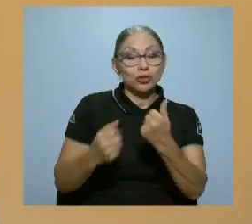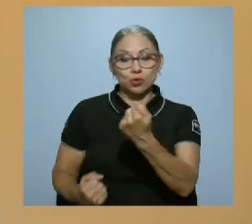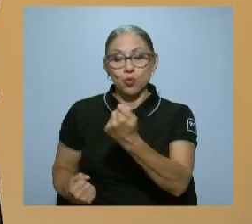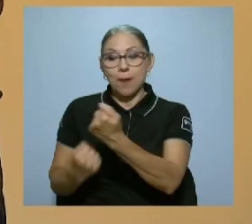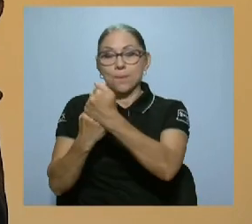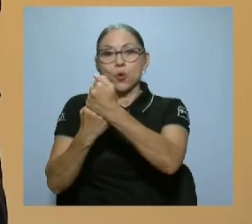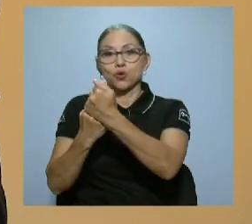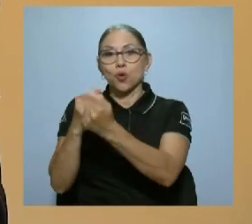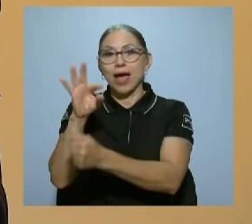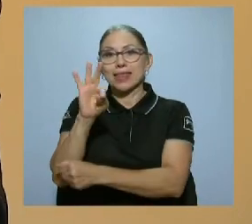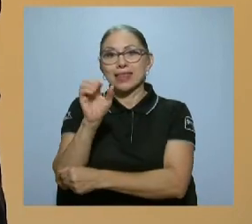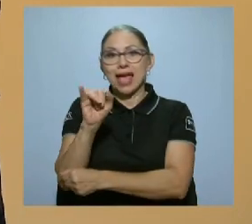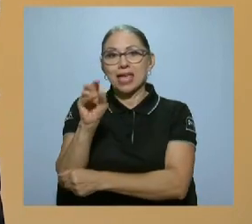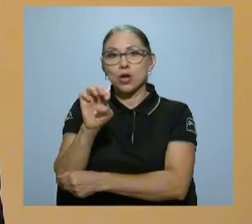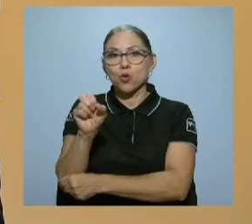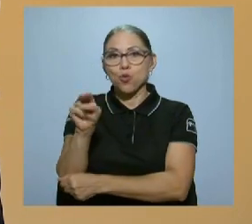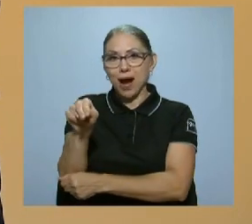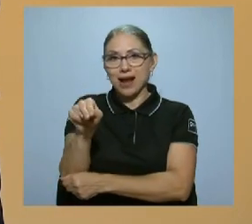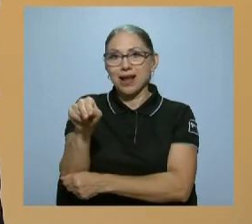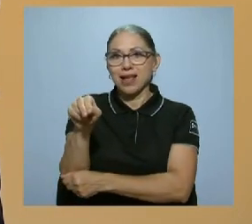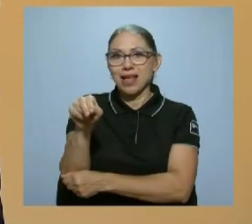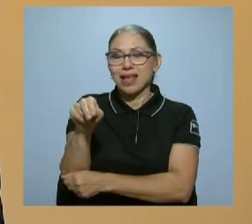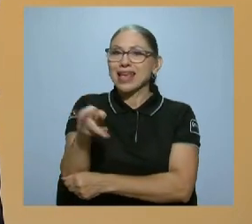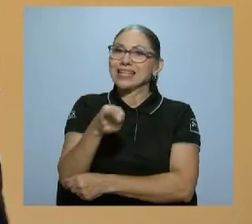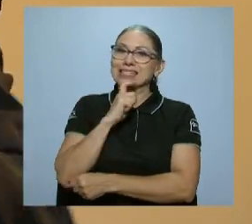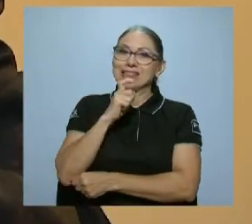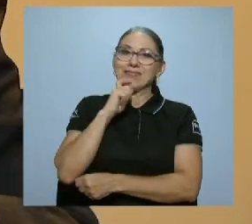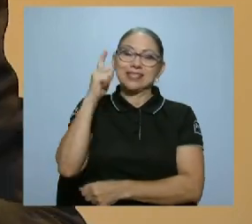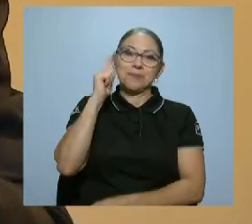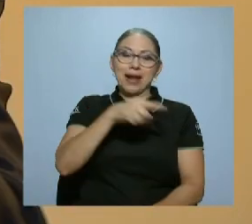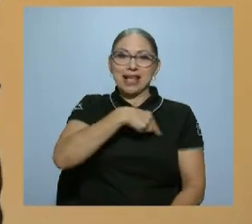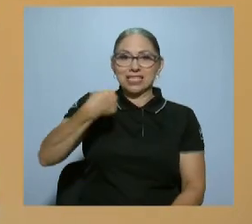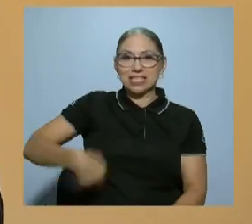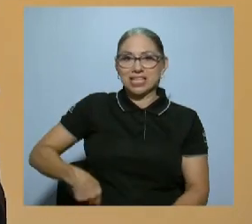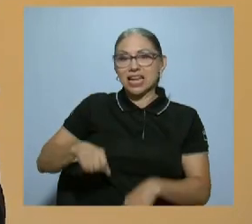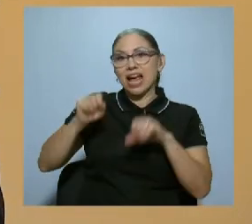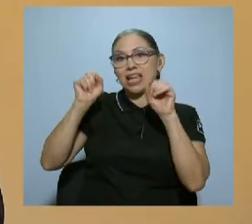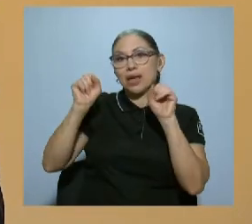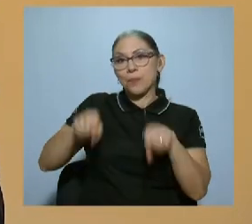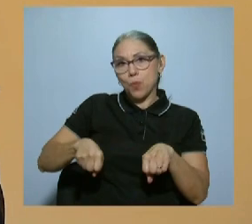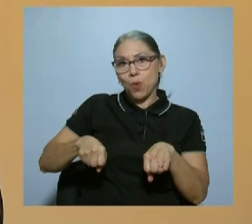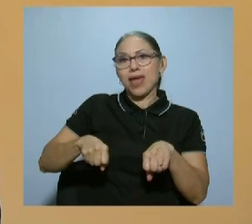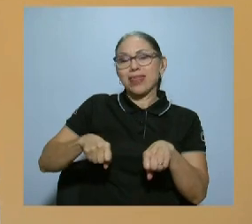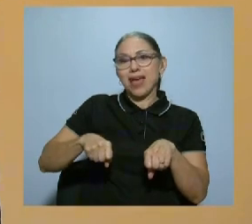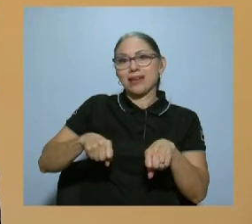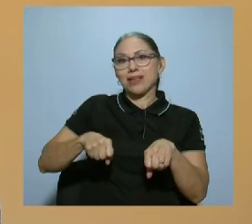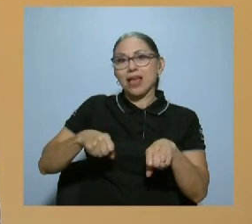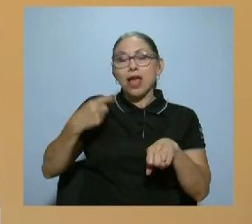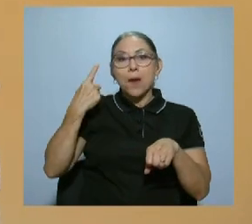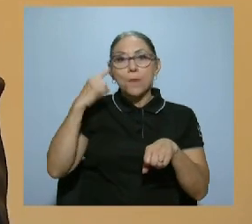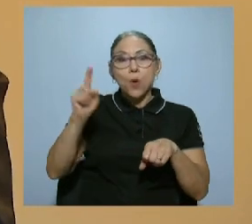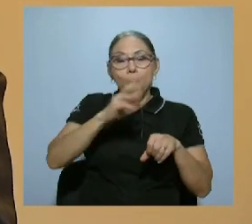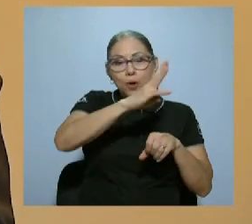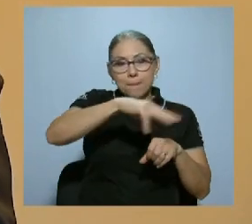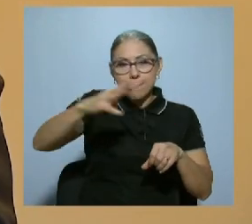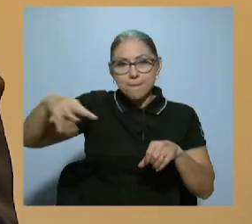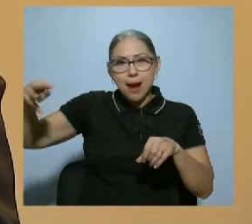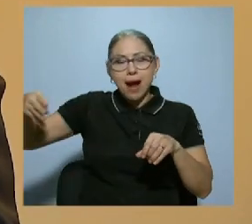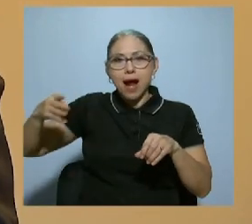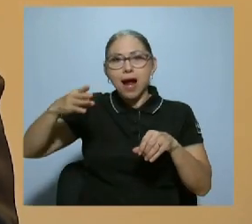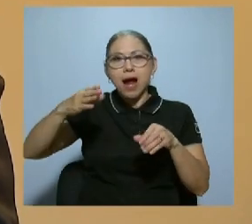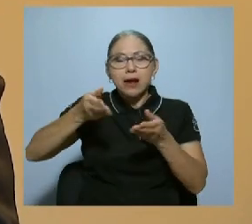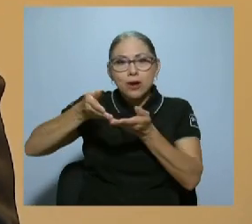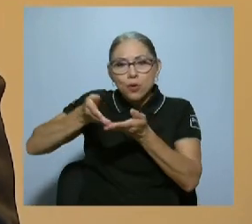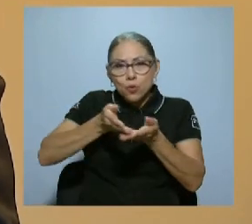menos hace muy costoso hacia China una invasión de carácter anfibio aeronaval. Los